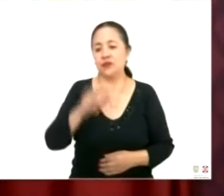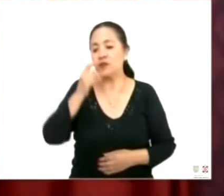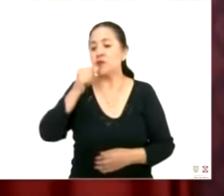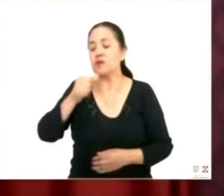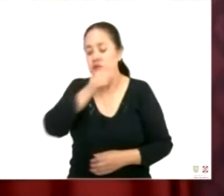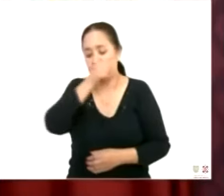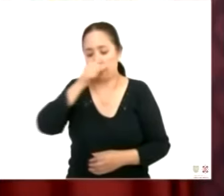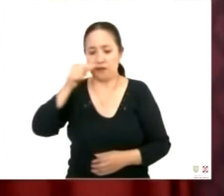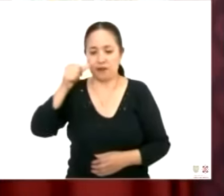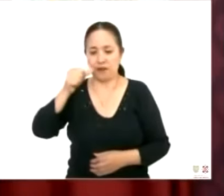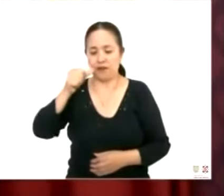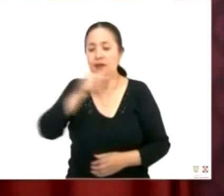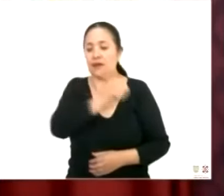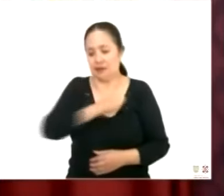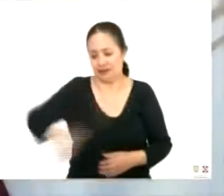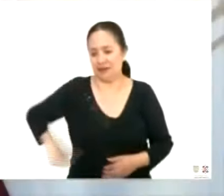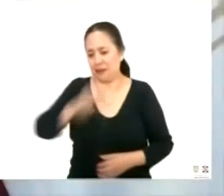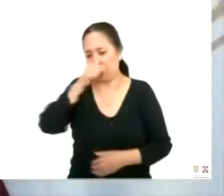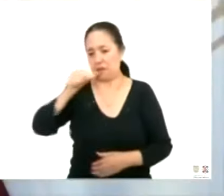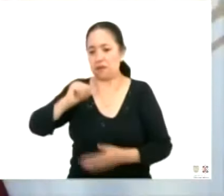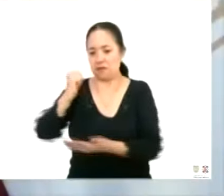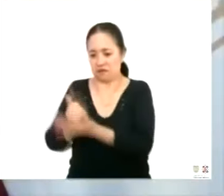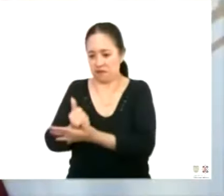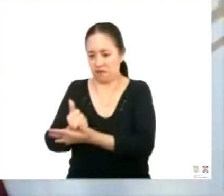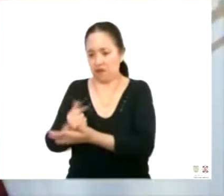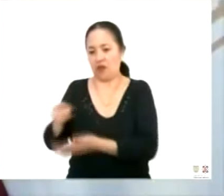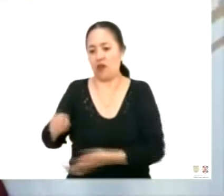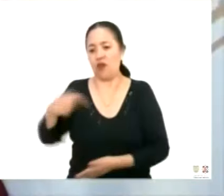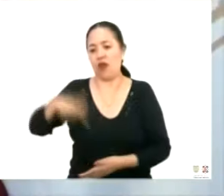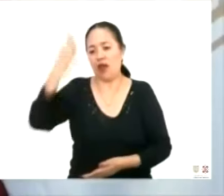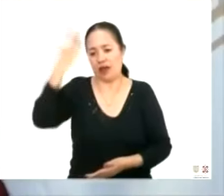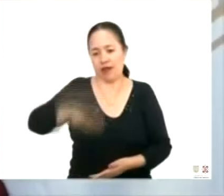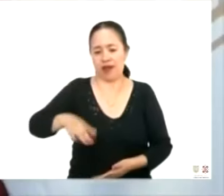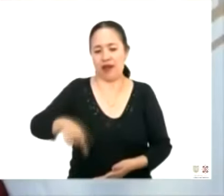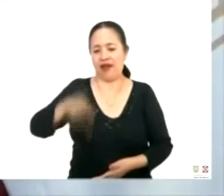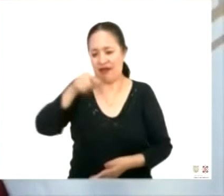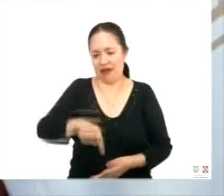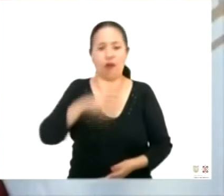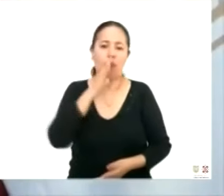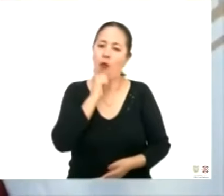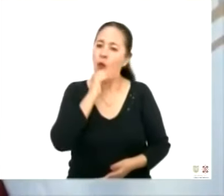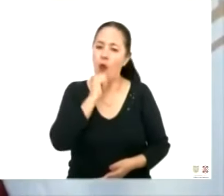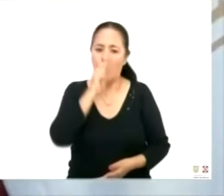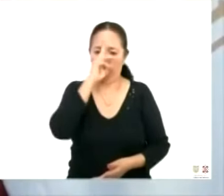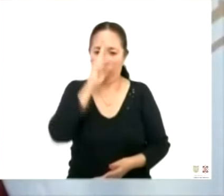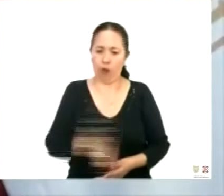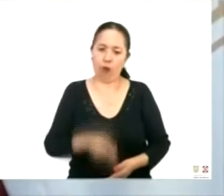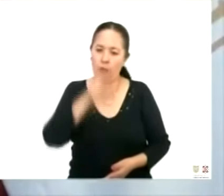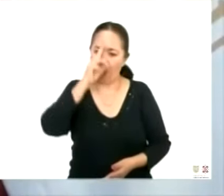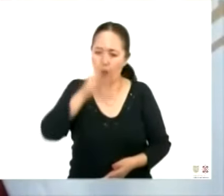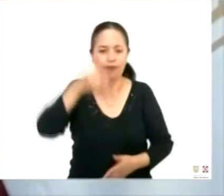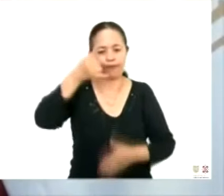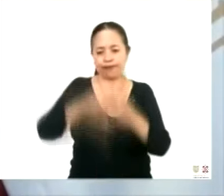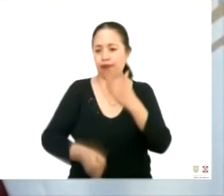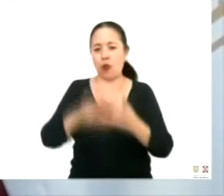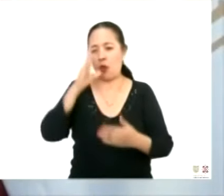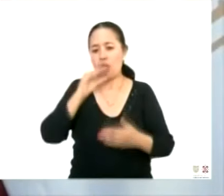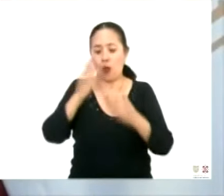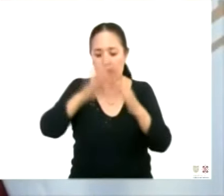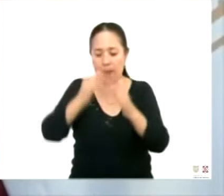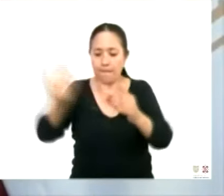la construcción, debió saber o sabía que ahí no se podían hacer excavaciones profundas